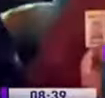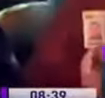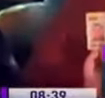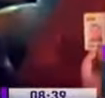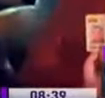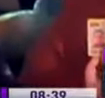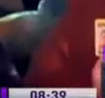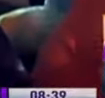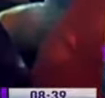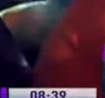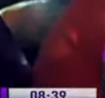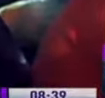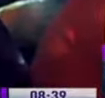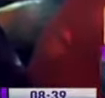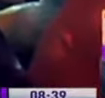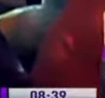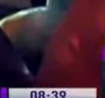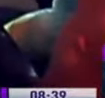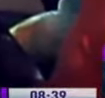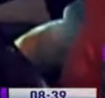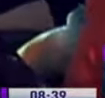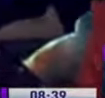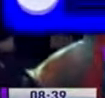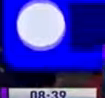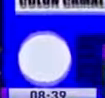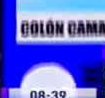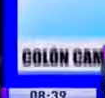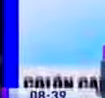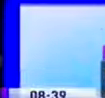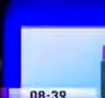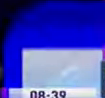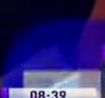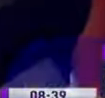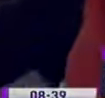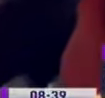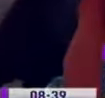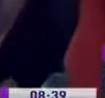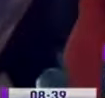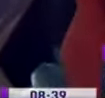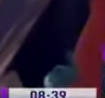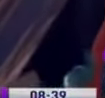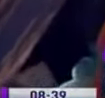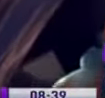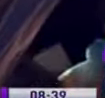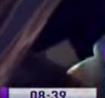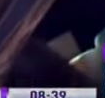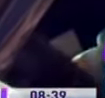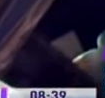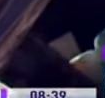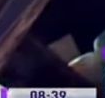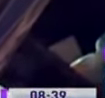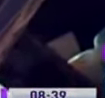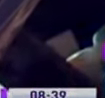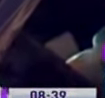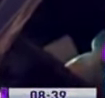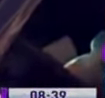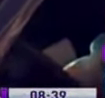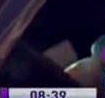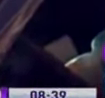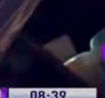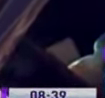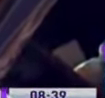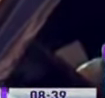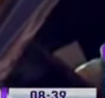Me agarraron las curvas peligrosas. Te cogí Colón Camargo. Y fue a despeñader. Vueltas de